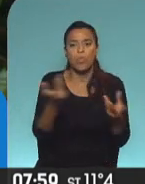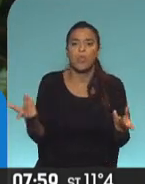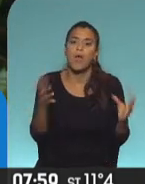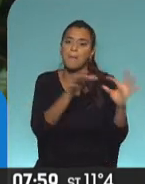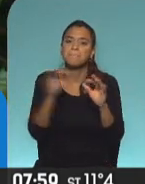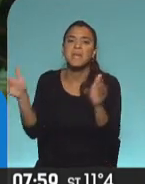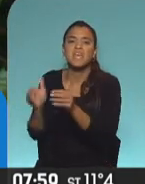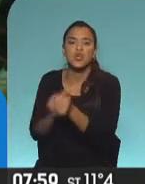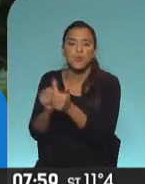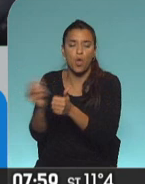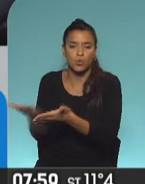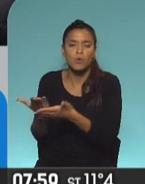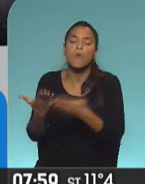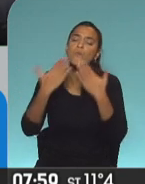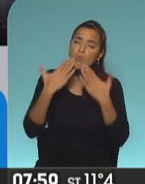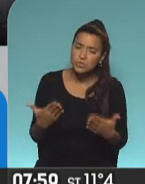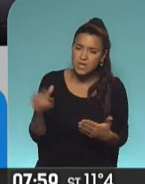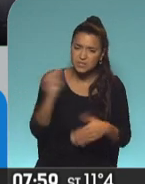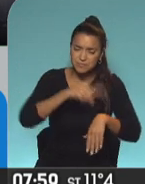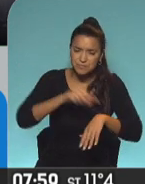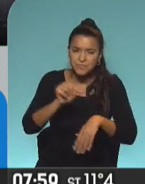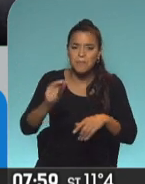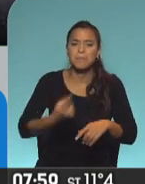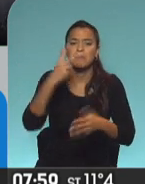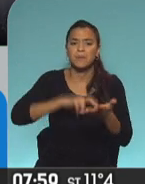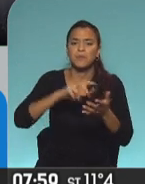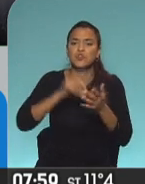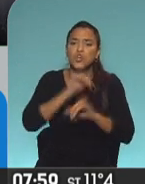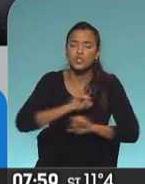pequeños productores. Ministro, gracias por estos minutos en esta primera edición